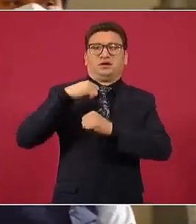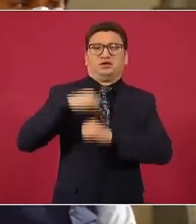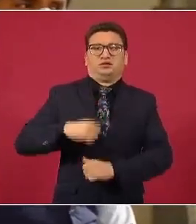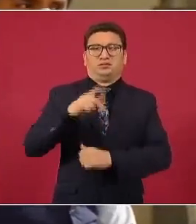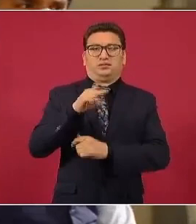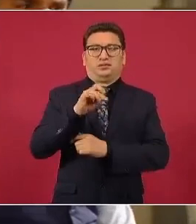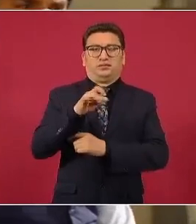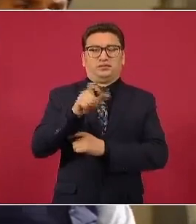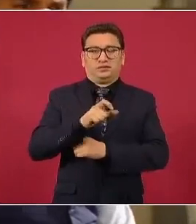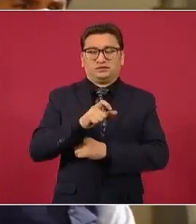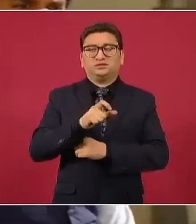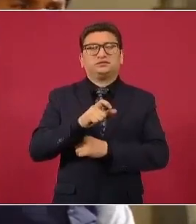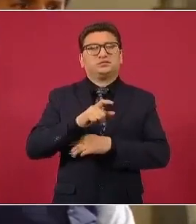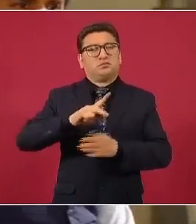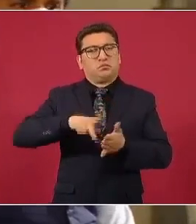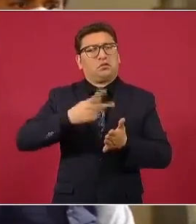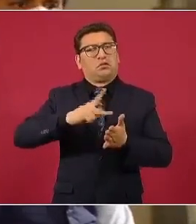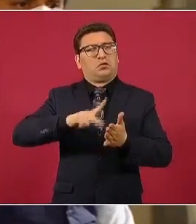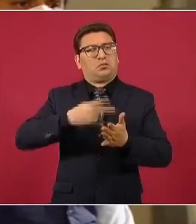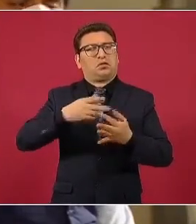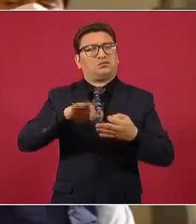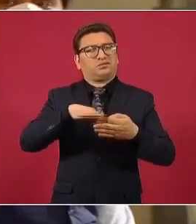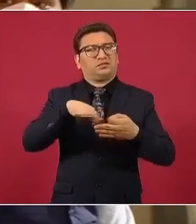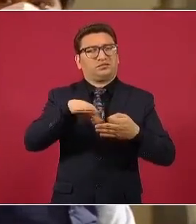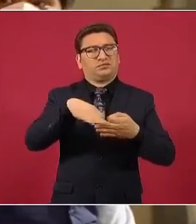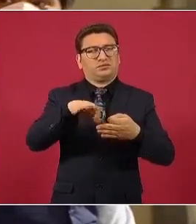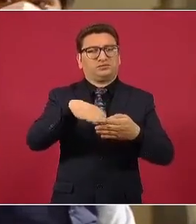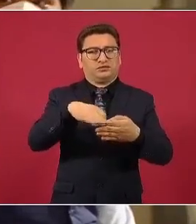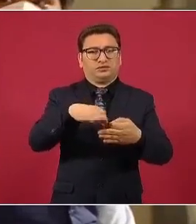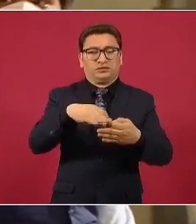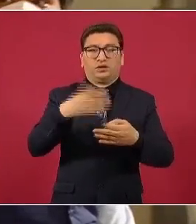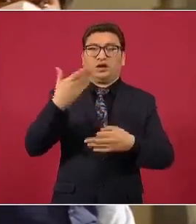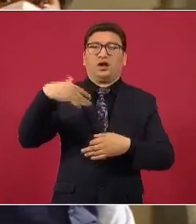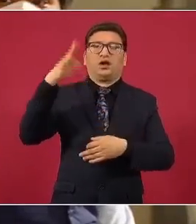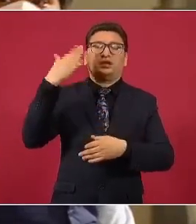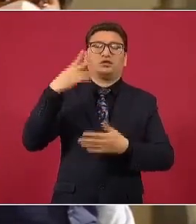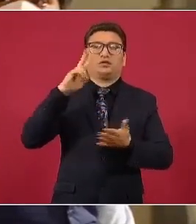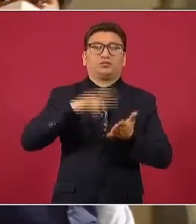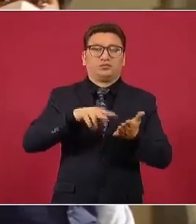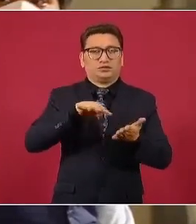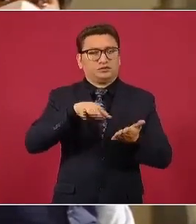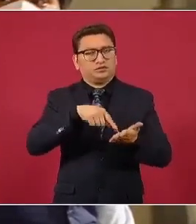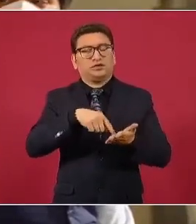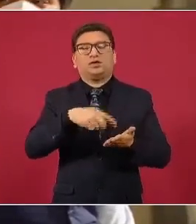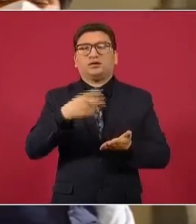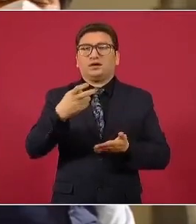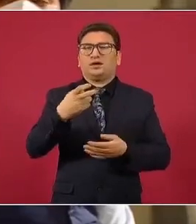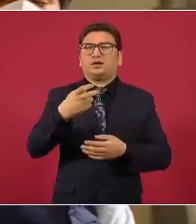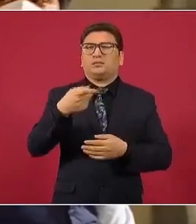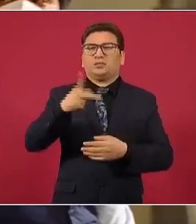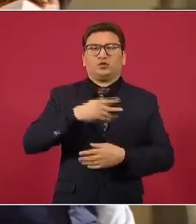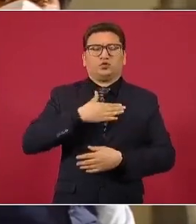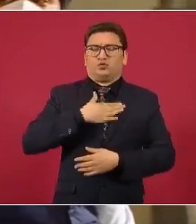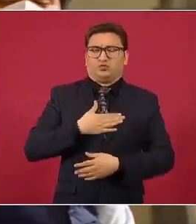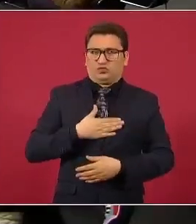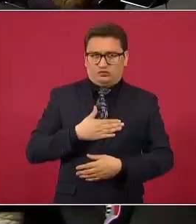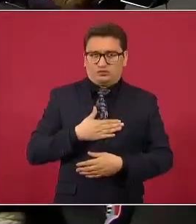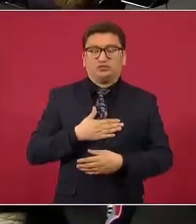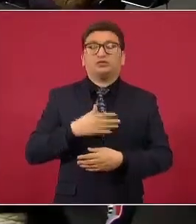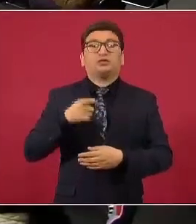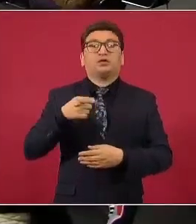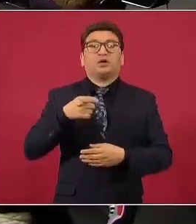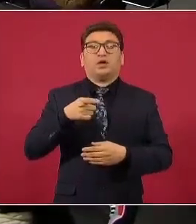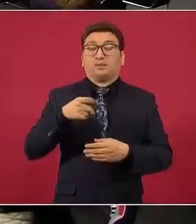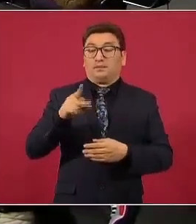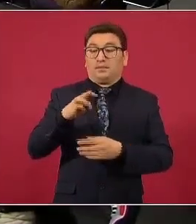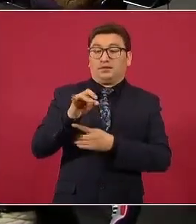Pemex constantemente, incluso tienen la toma de nota desde 2019, pero realmente hay una injusticia y no es nada más el único caso,